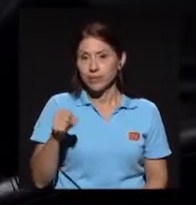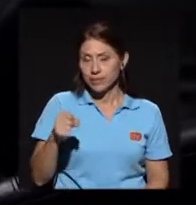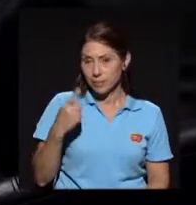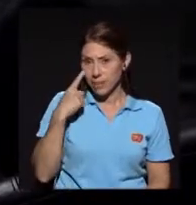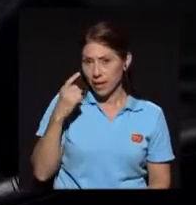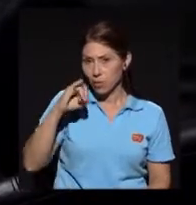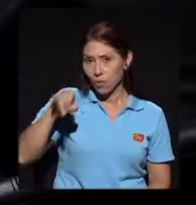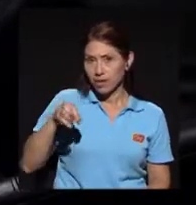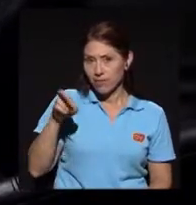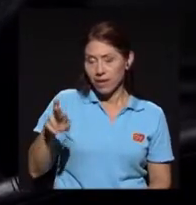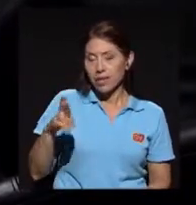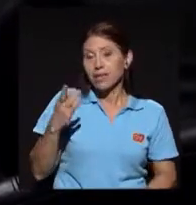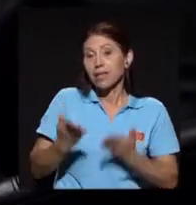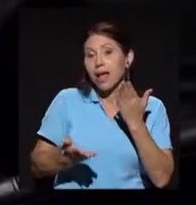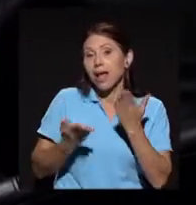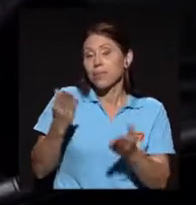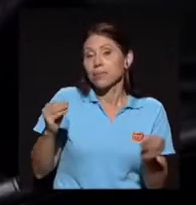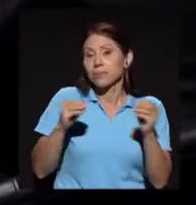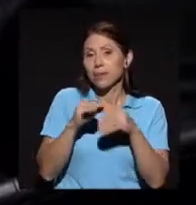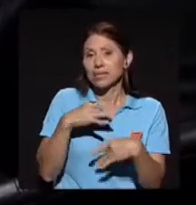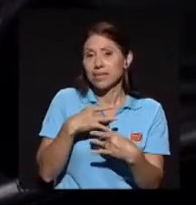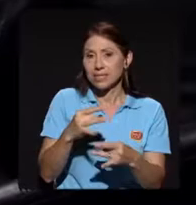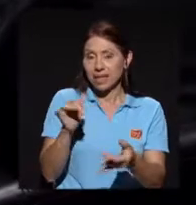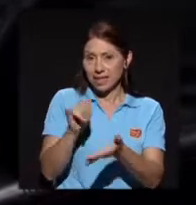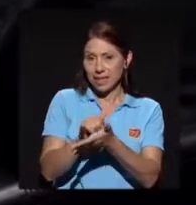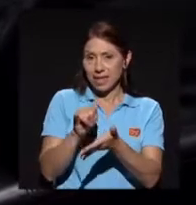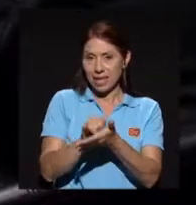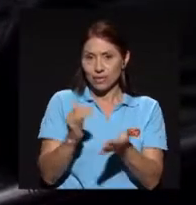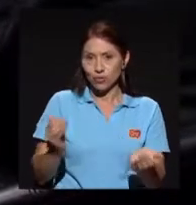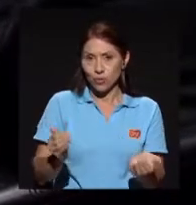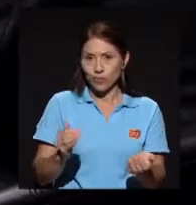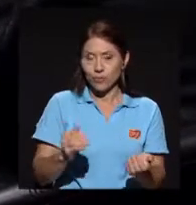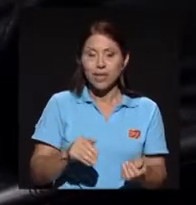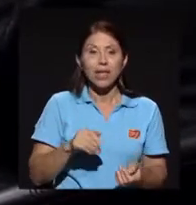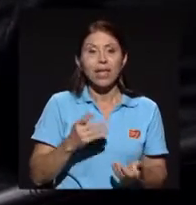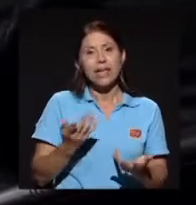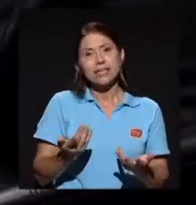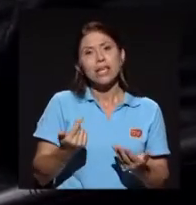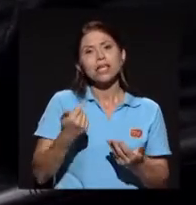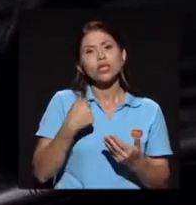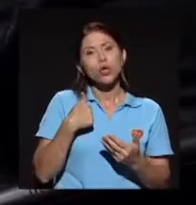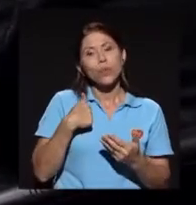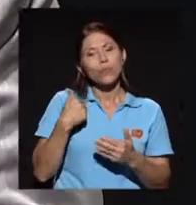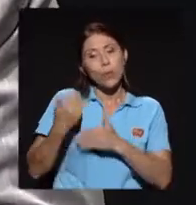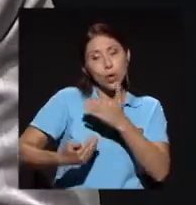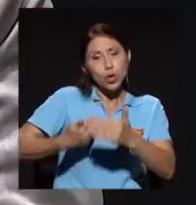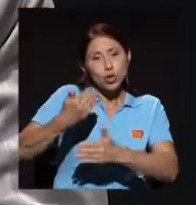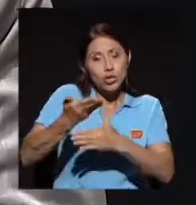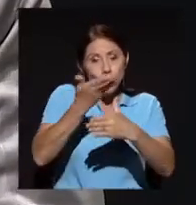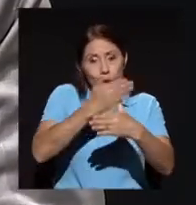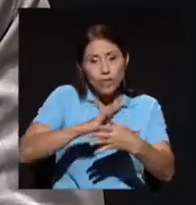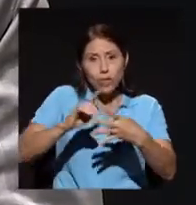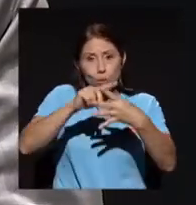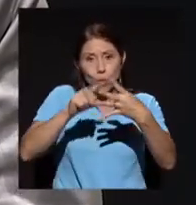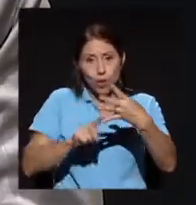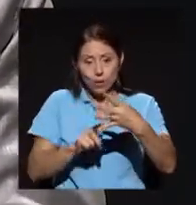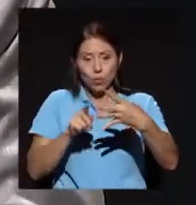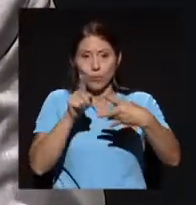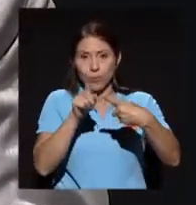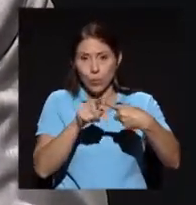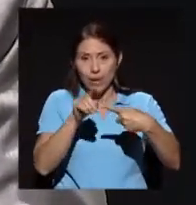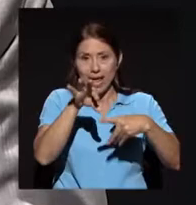él tal vez lo más interesante de esto es que el proceso tuvo yo lo divido en cuatro etapas una de selección de temas